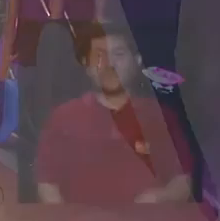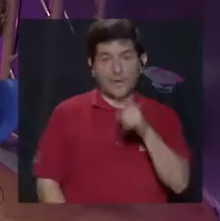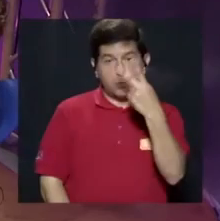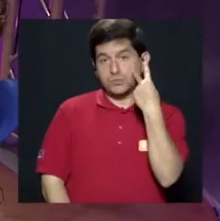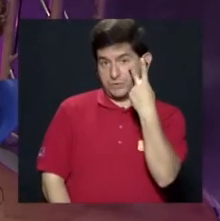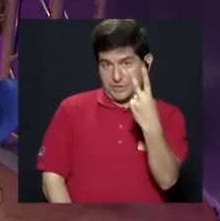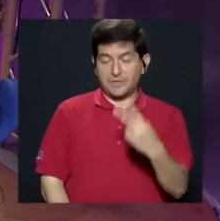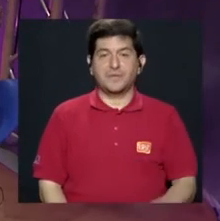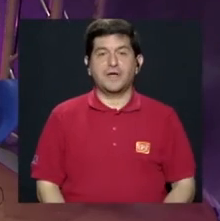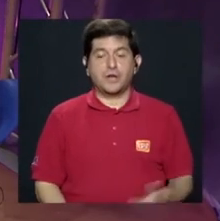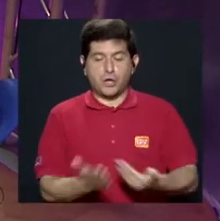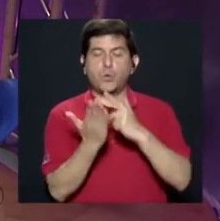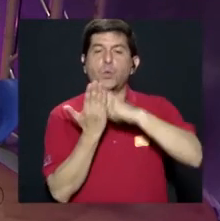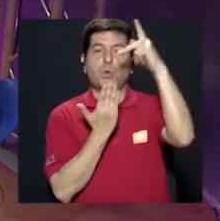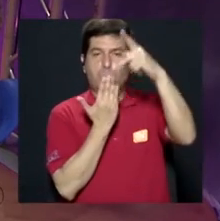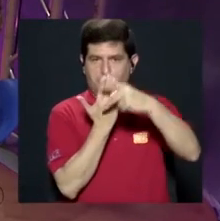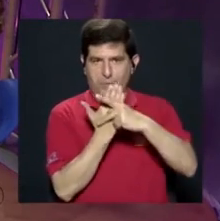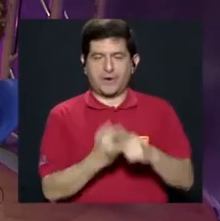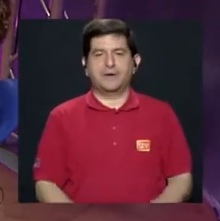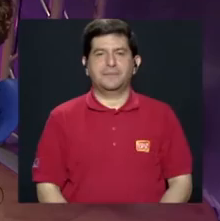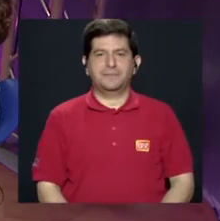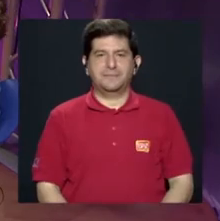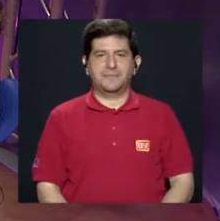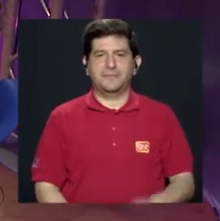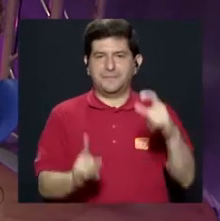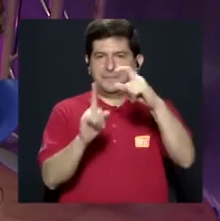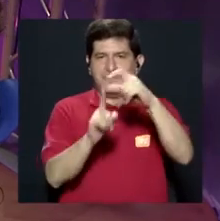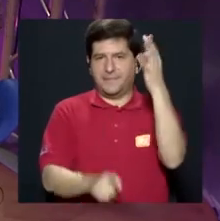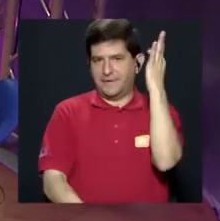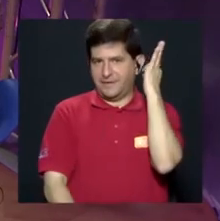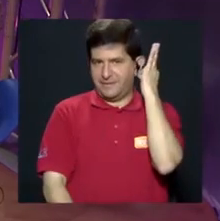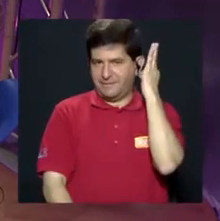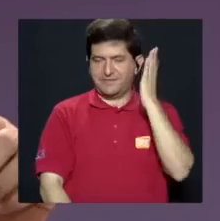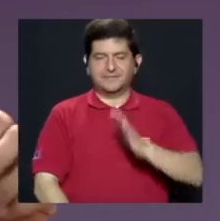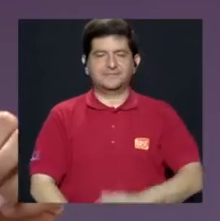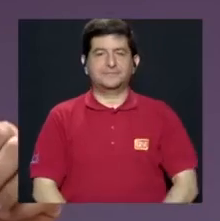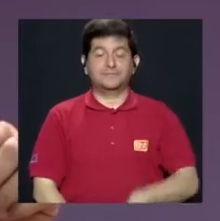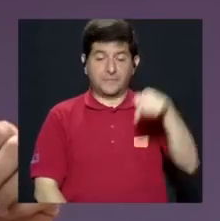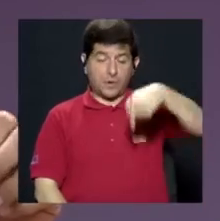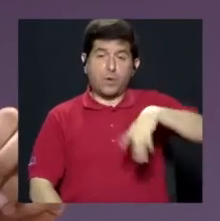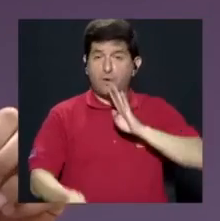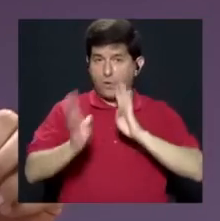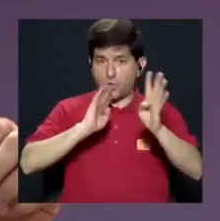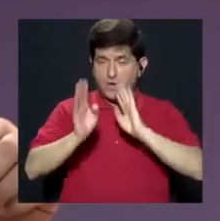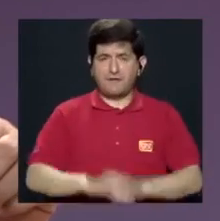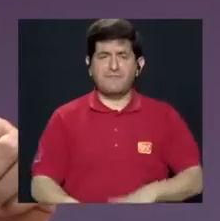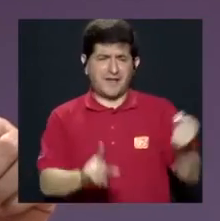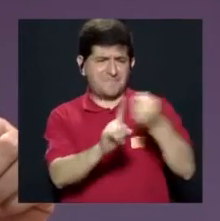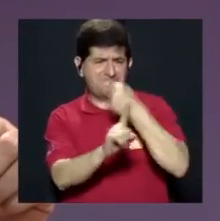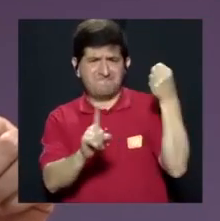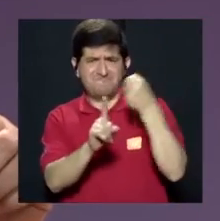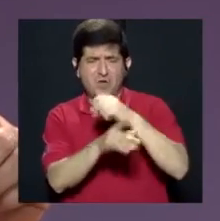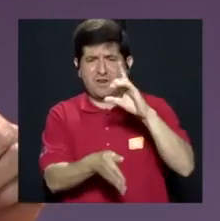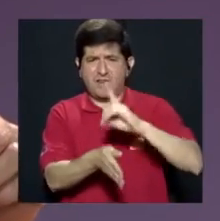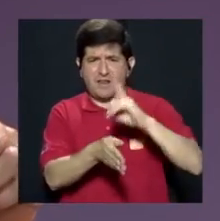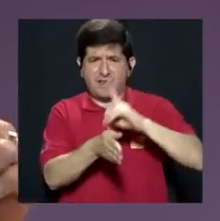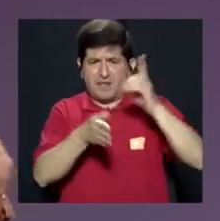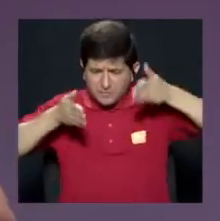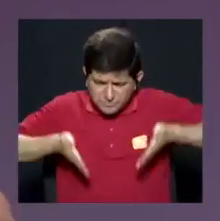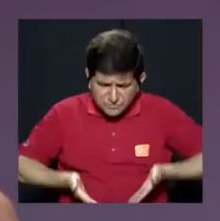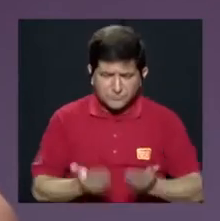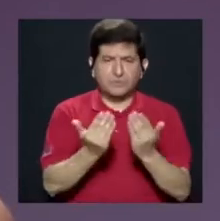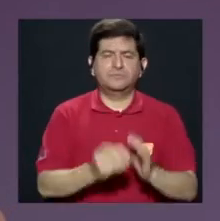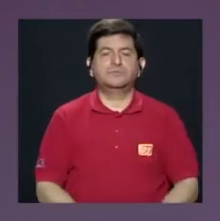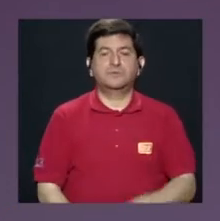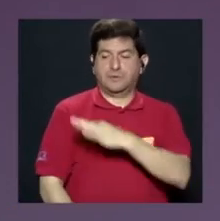Está usted viendo un nuevo programa de Palabra de Mujer. Hoy vamos a hablar sobre la violencia obstétrica y